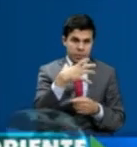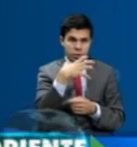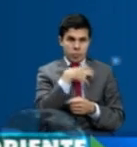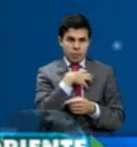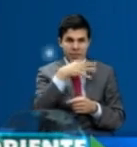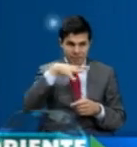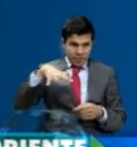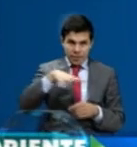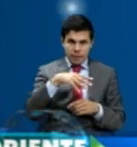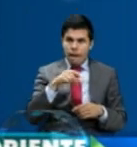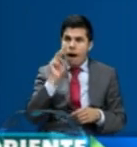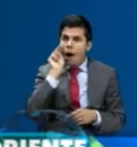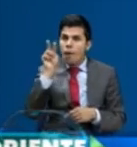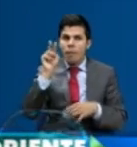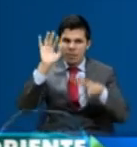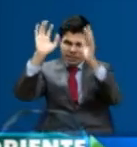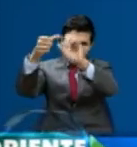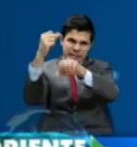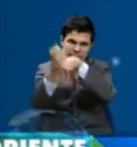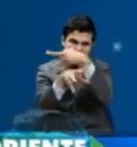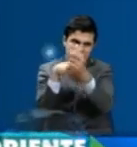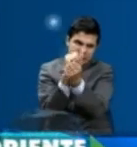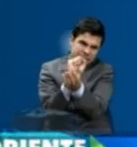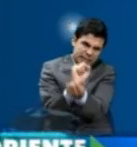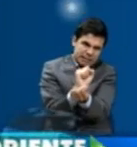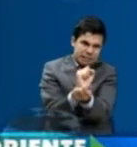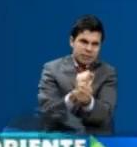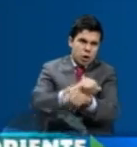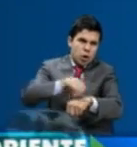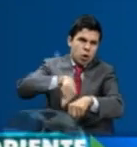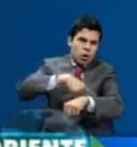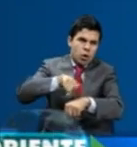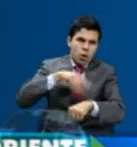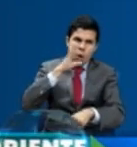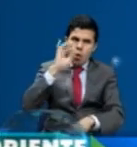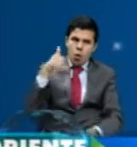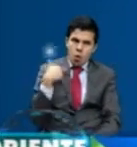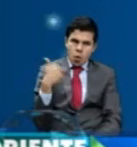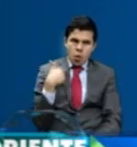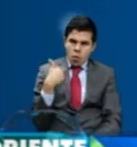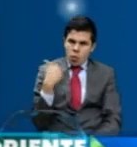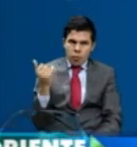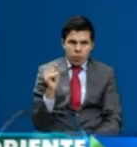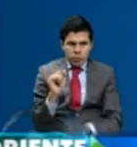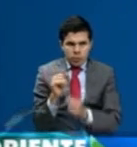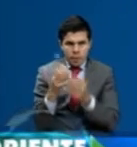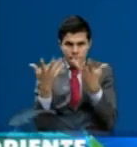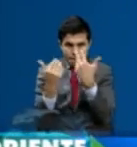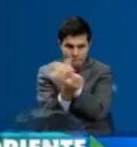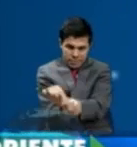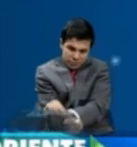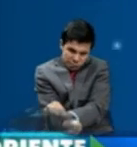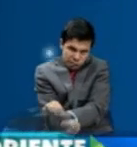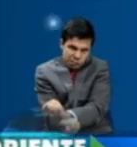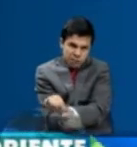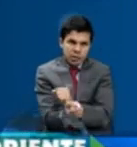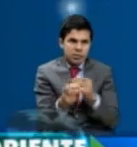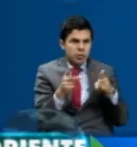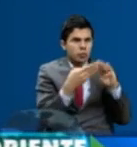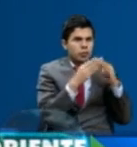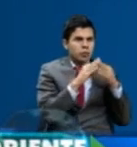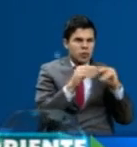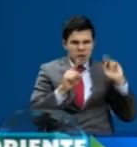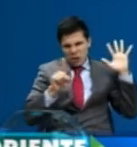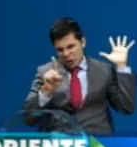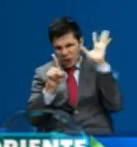finca lo sorprendió y lo amarró a un árbol por varias horas El joven permaneció atado de pies y manos la comunidad lo insultó y